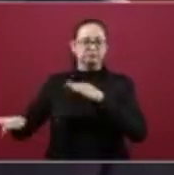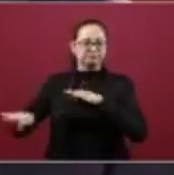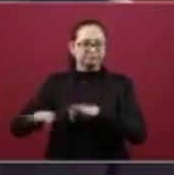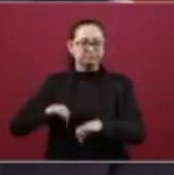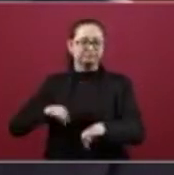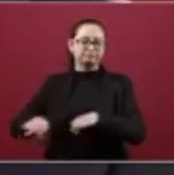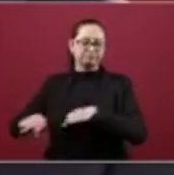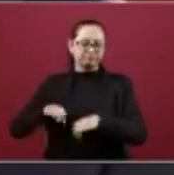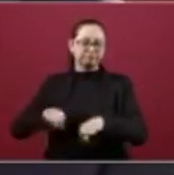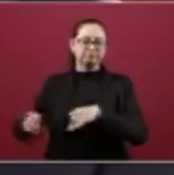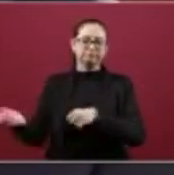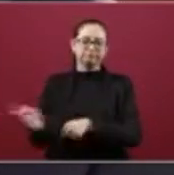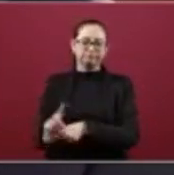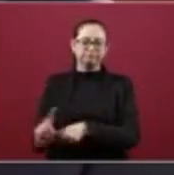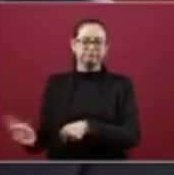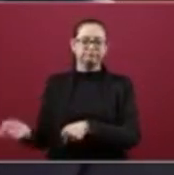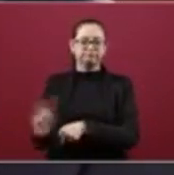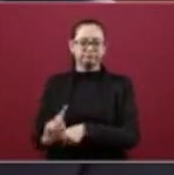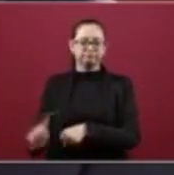todos los días.